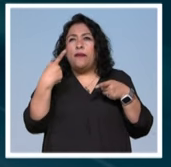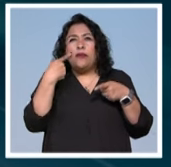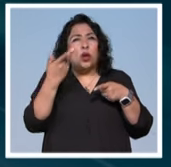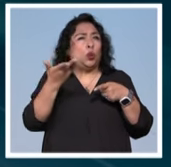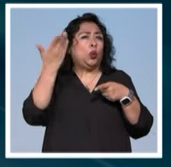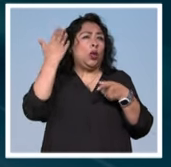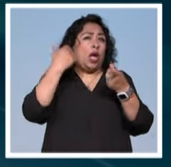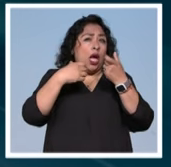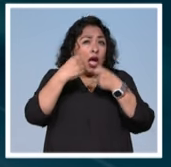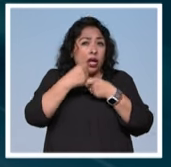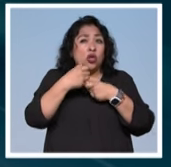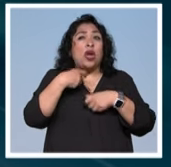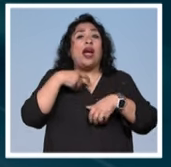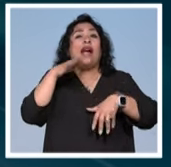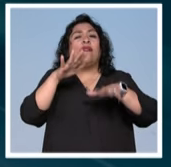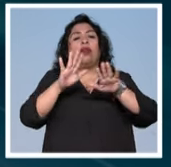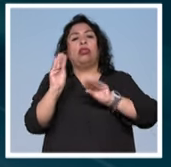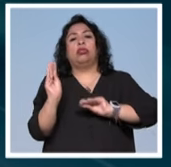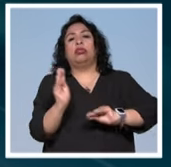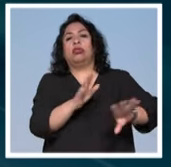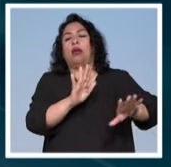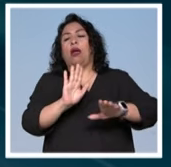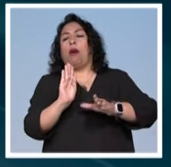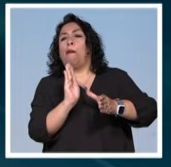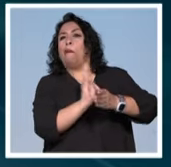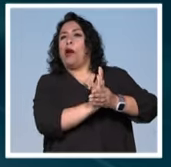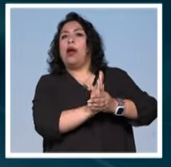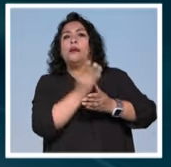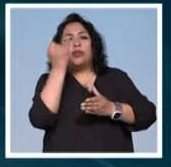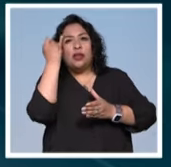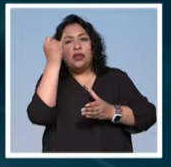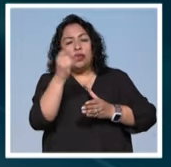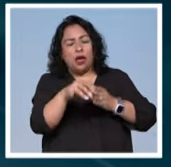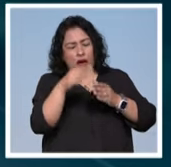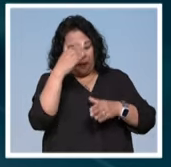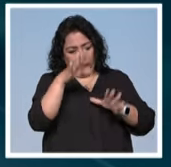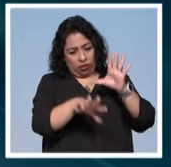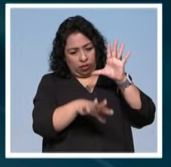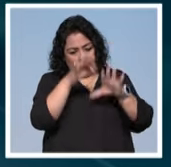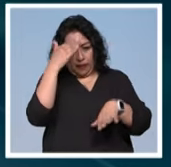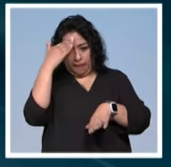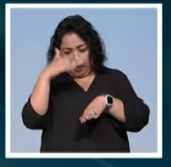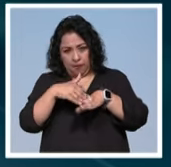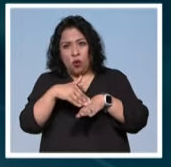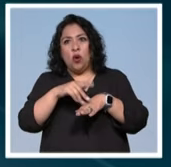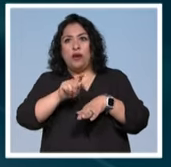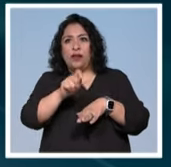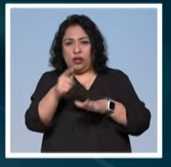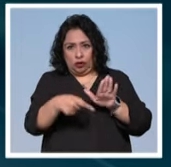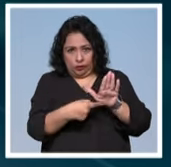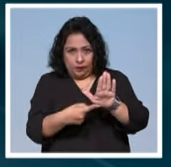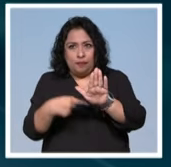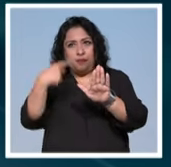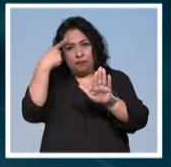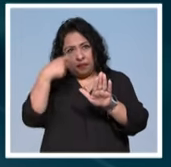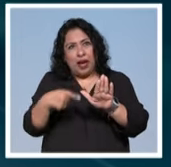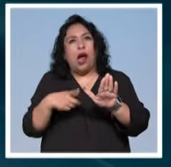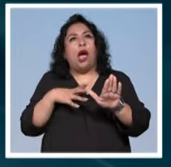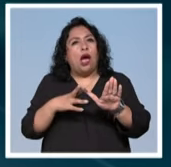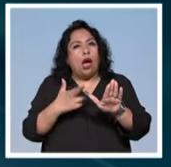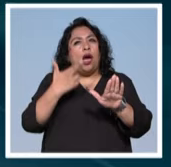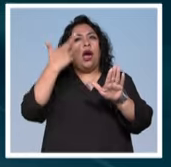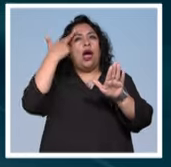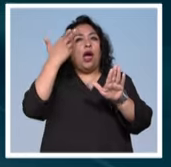hace muchos años que a veces están un poco olvidados La idea es hacer esta memoria canal 22 para regresar a